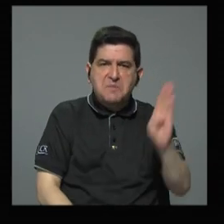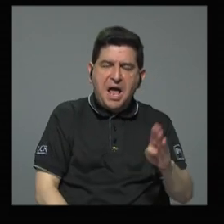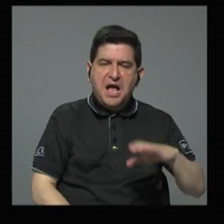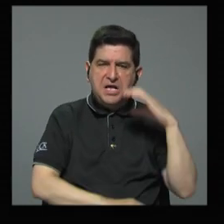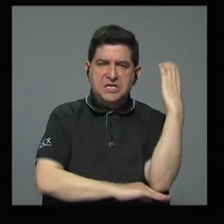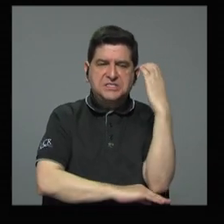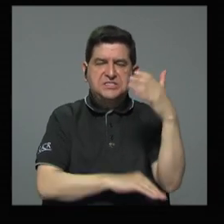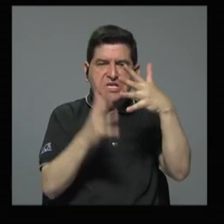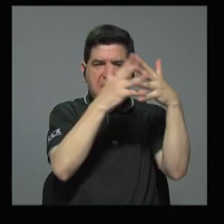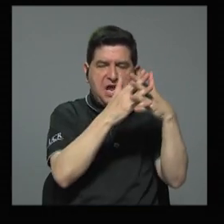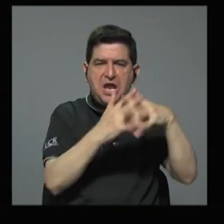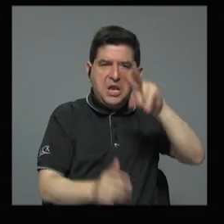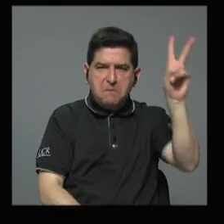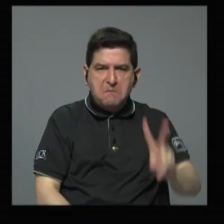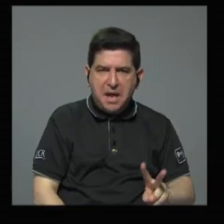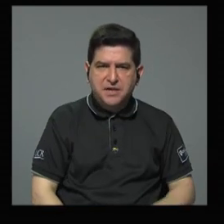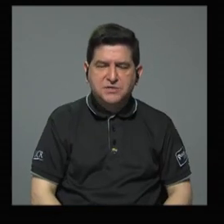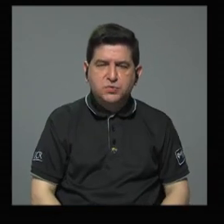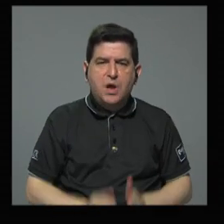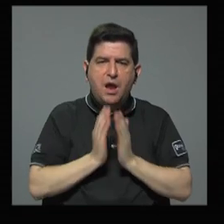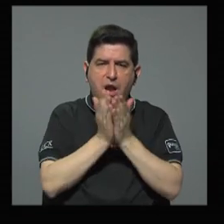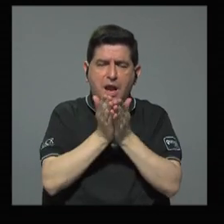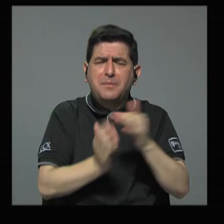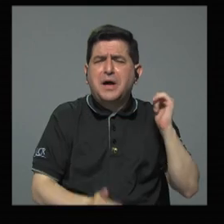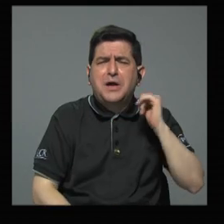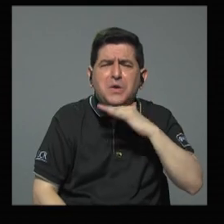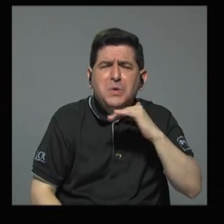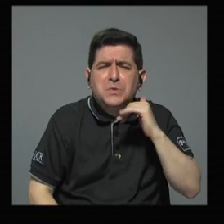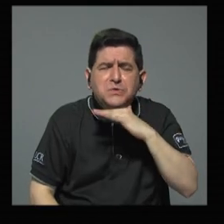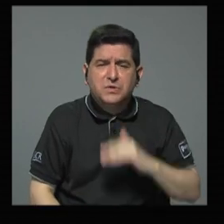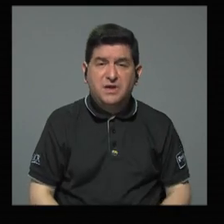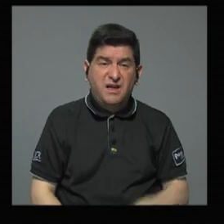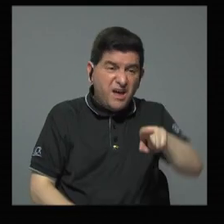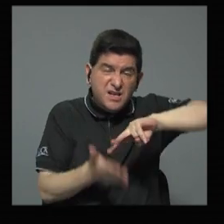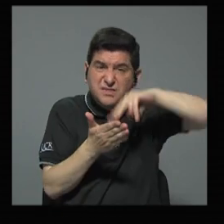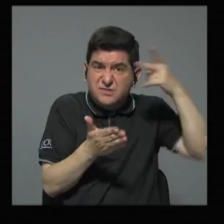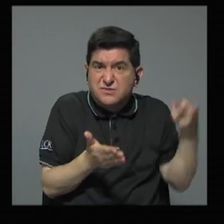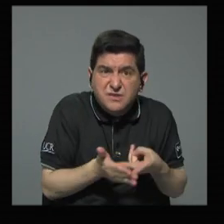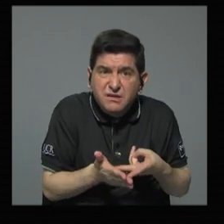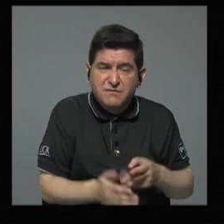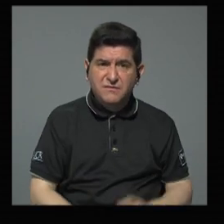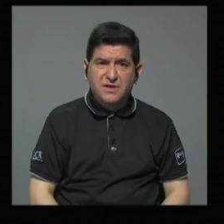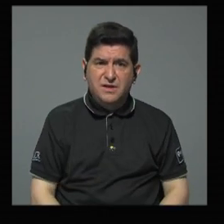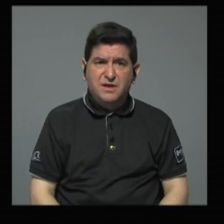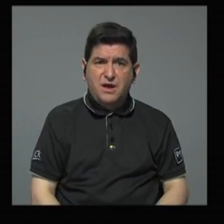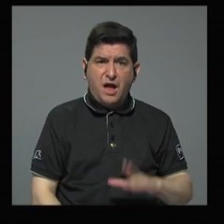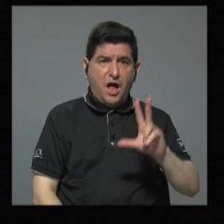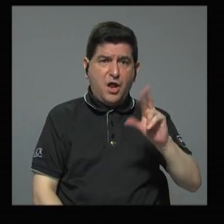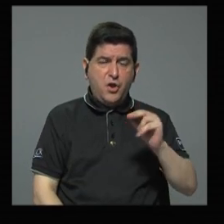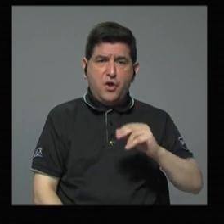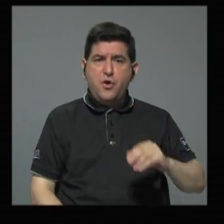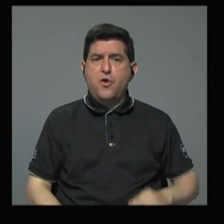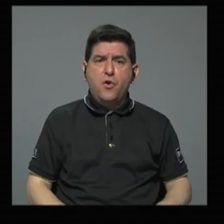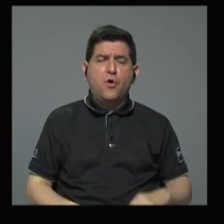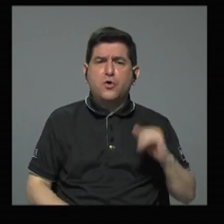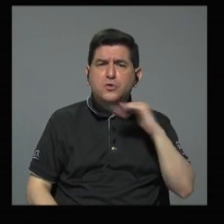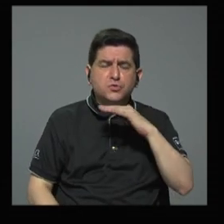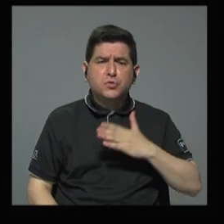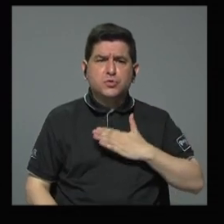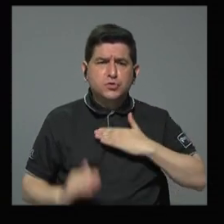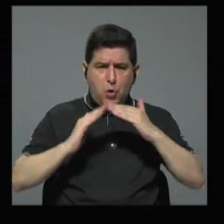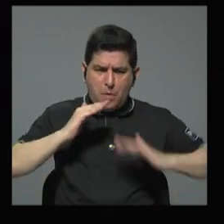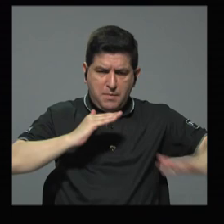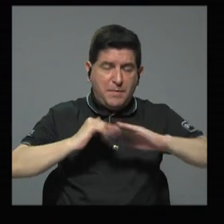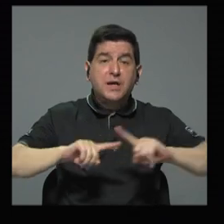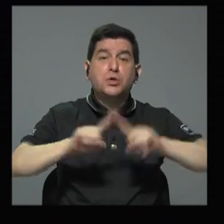Colombia, Estados Unidos, Venezuela, en buques que contaminan más. Entonces eso significa decir No ensucio mi patio, pero ensucio el del vecino, y eso no se